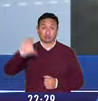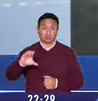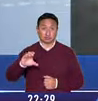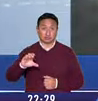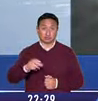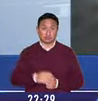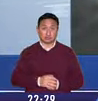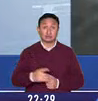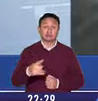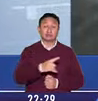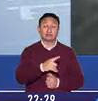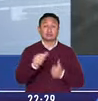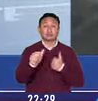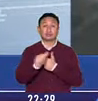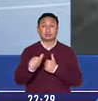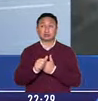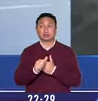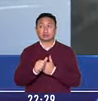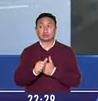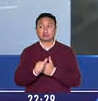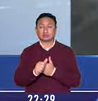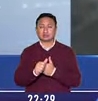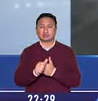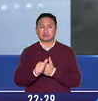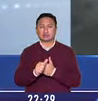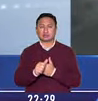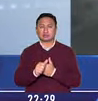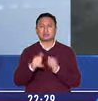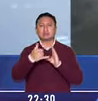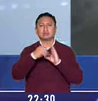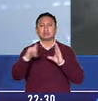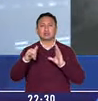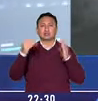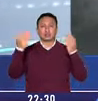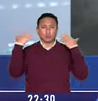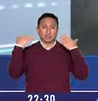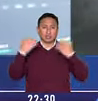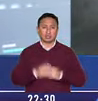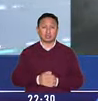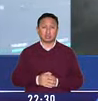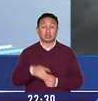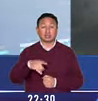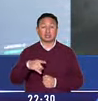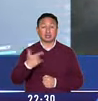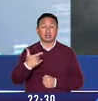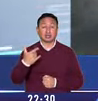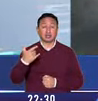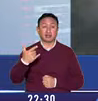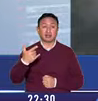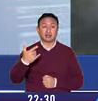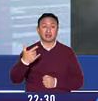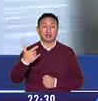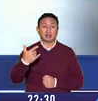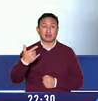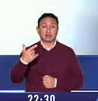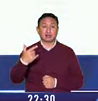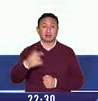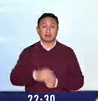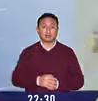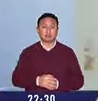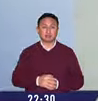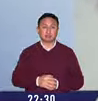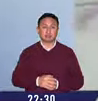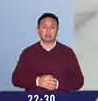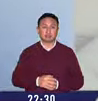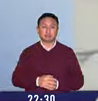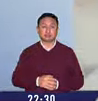justamente frente a Santa Elena, Guayaquil, estamos con temperaturas anómalas. Eso